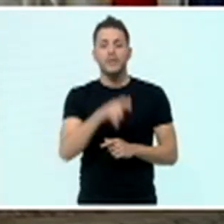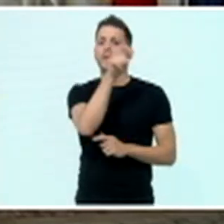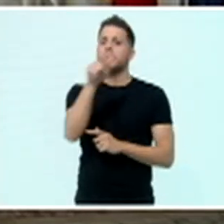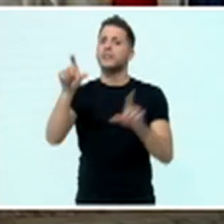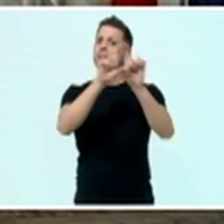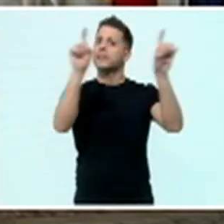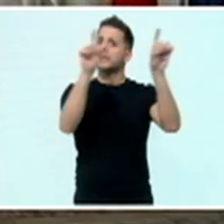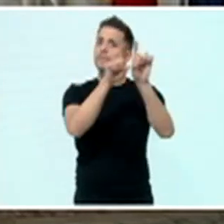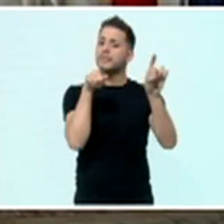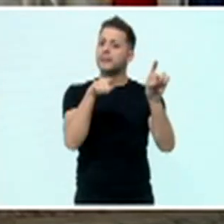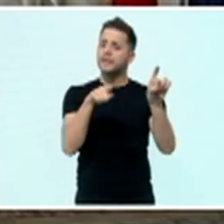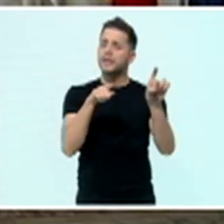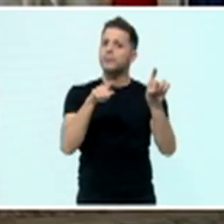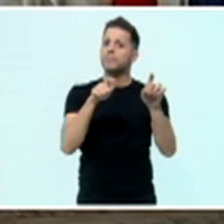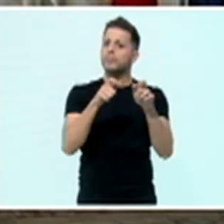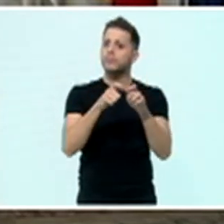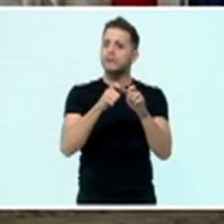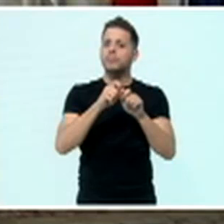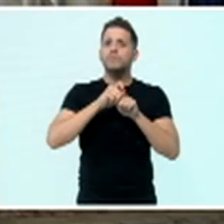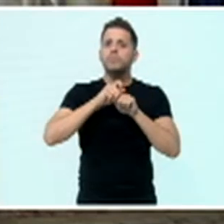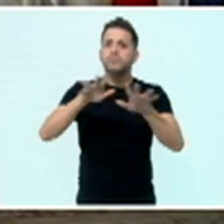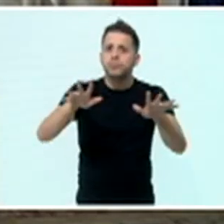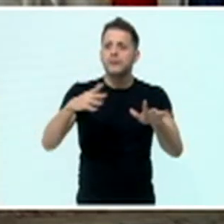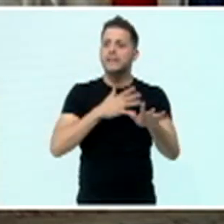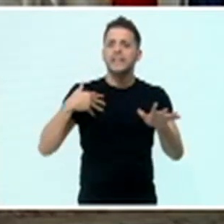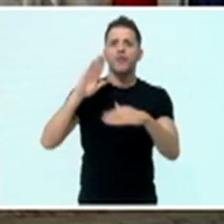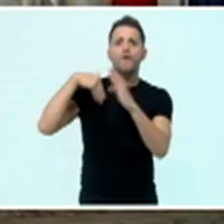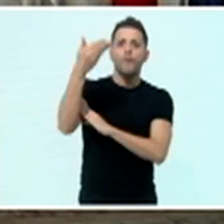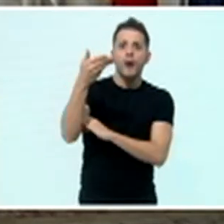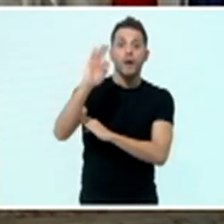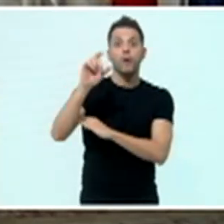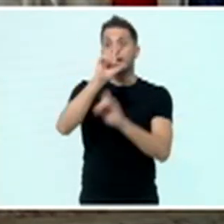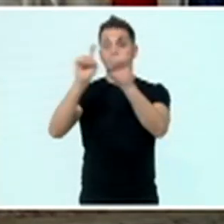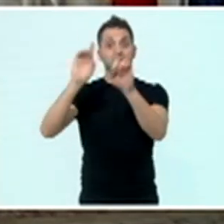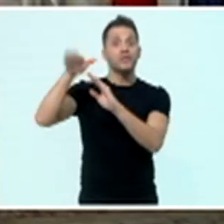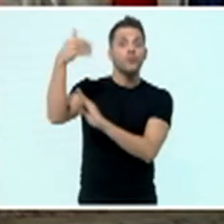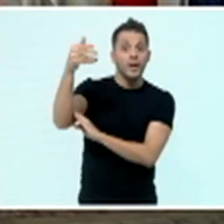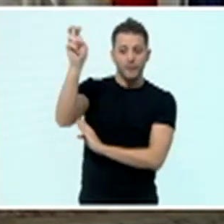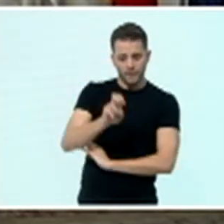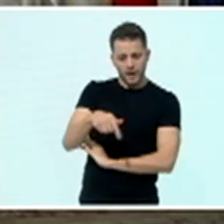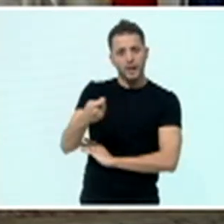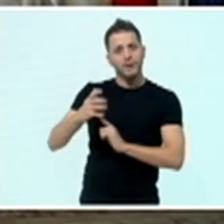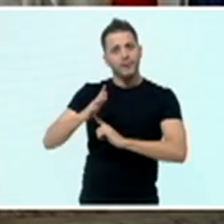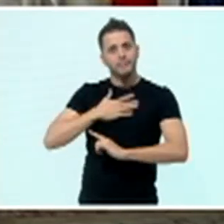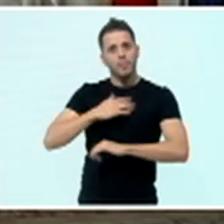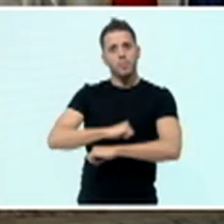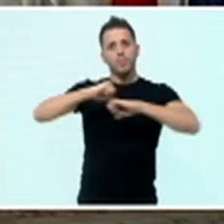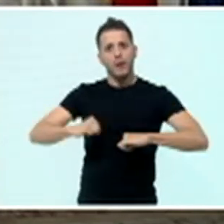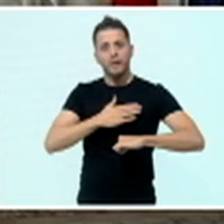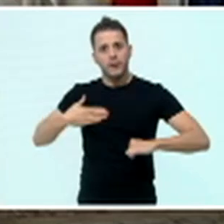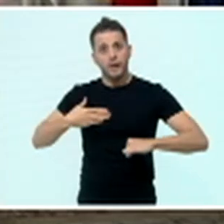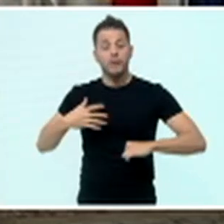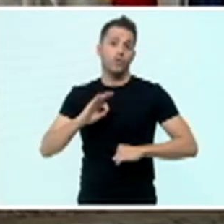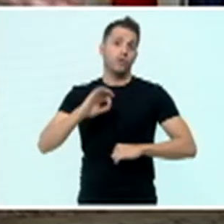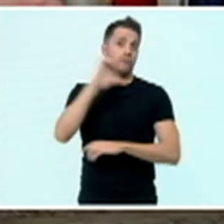puedan extender sus negocios fuera o para atraer empresas del exterior, o hacerlo en Europa, para defender intereses